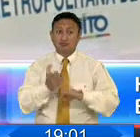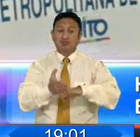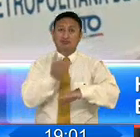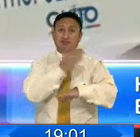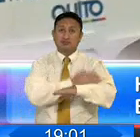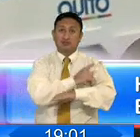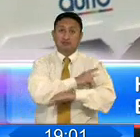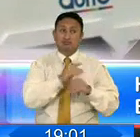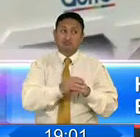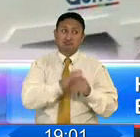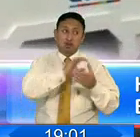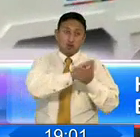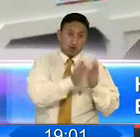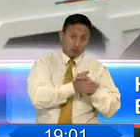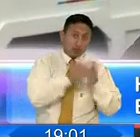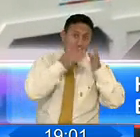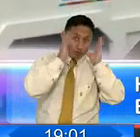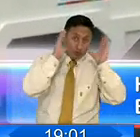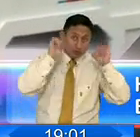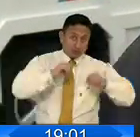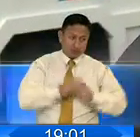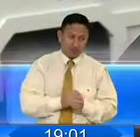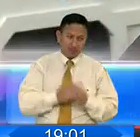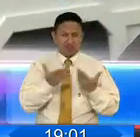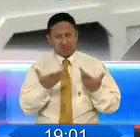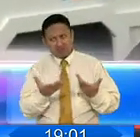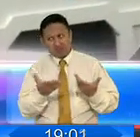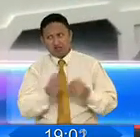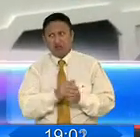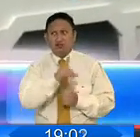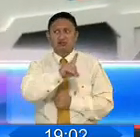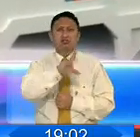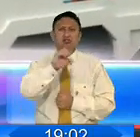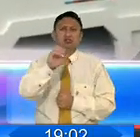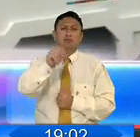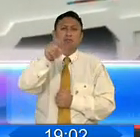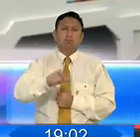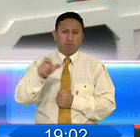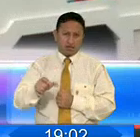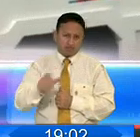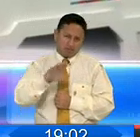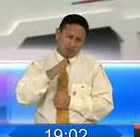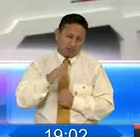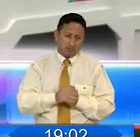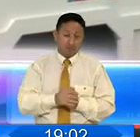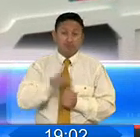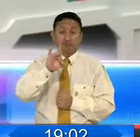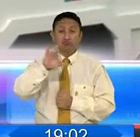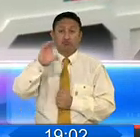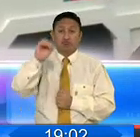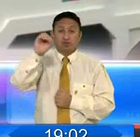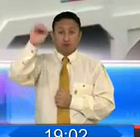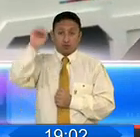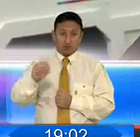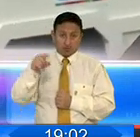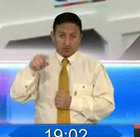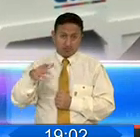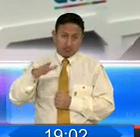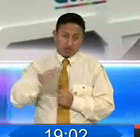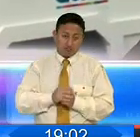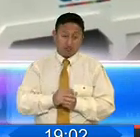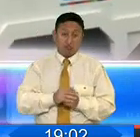noviembre y diciembre de 2020 teníamos una media de atención COVID de 100 pacientes. De esos 100 pacientes, el 80% eran leves. Ahora tenemos una